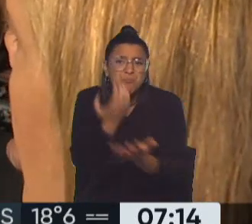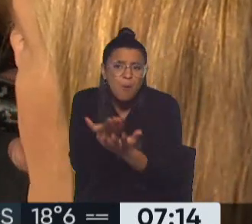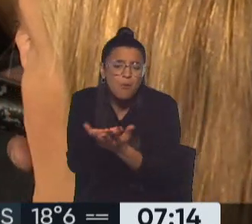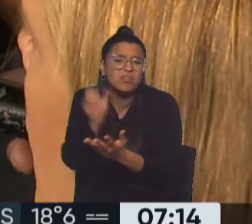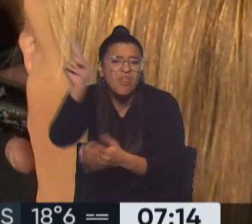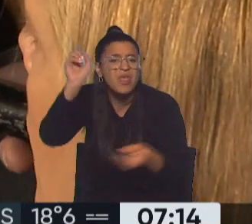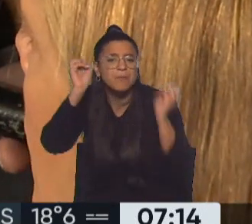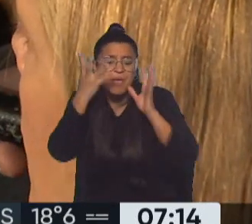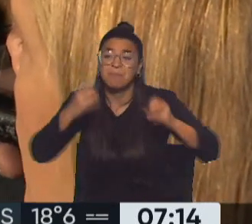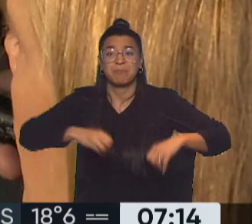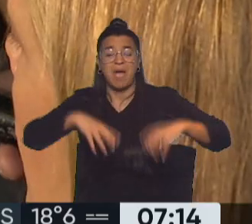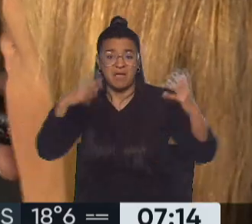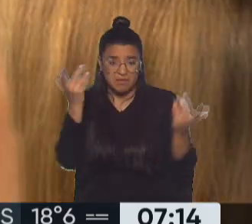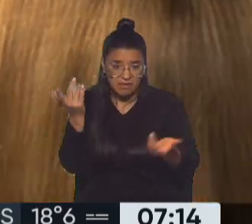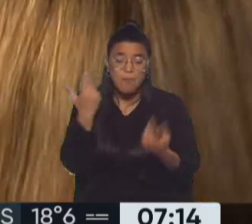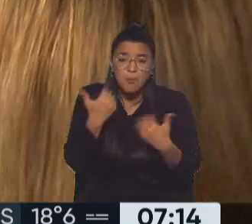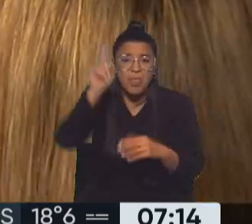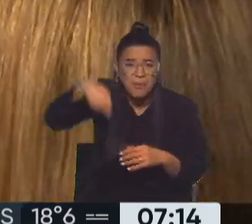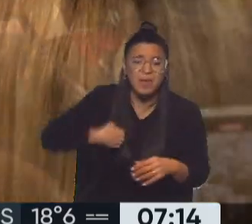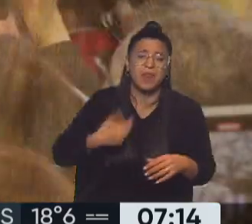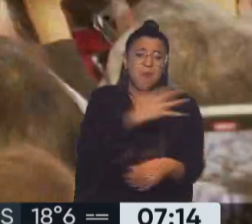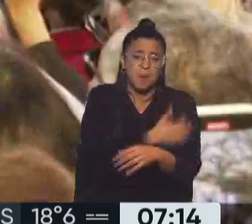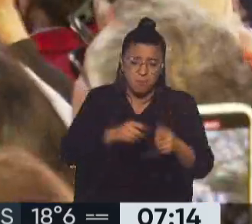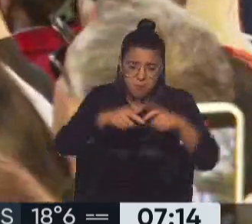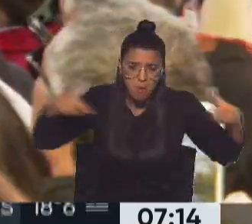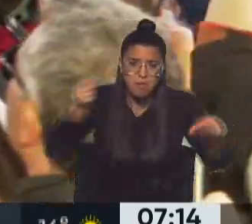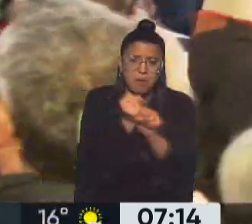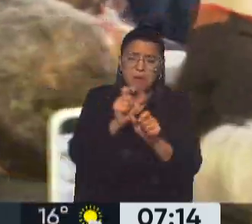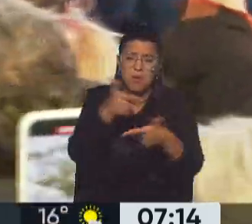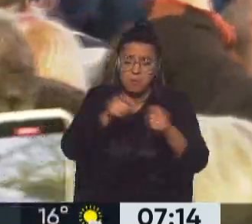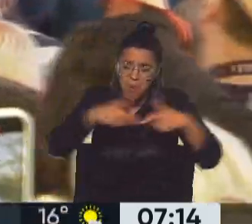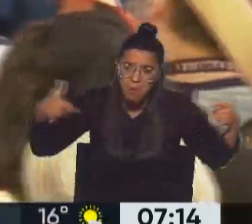plantean Milei mágicamente, pero que pueden traer más pobreza, más desempleo y más decadencia a la Argentina.